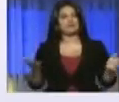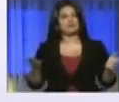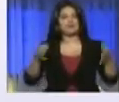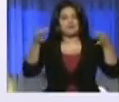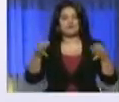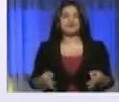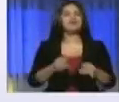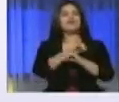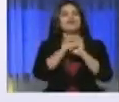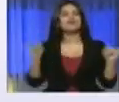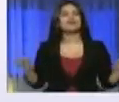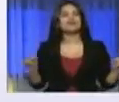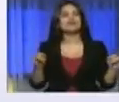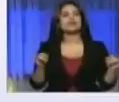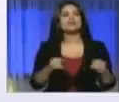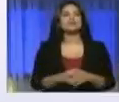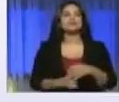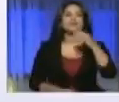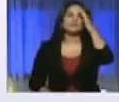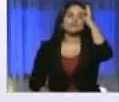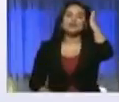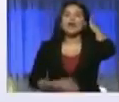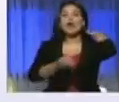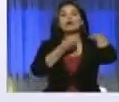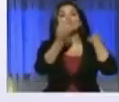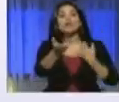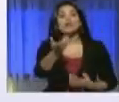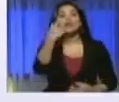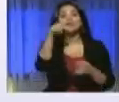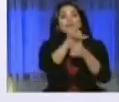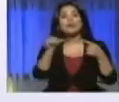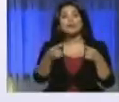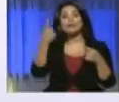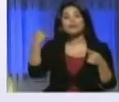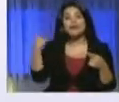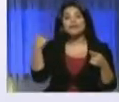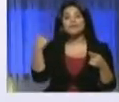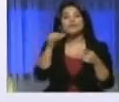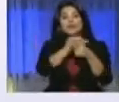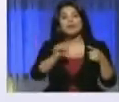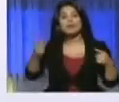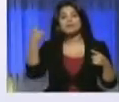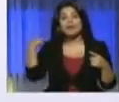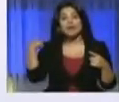Estaba contando que la semana pasada fue, y esta semana arrancó full.